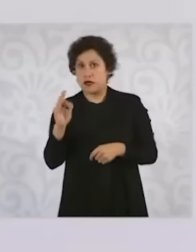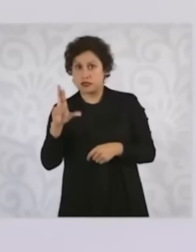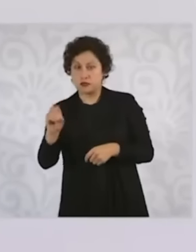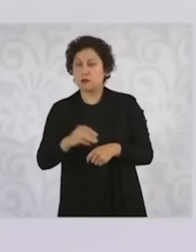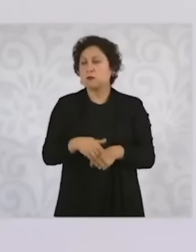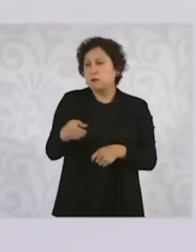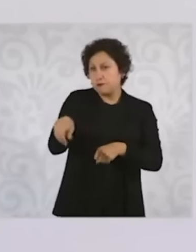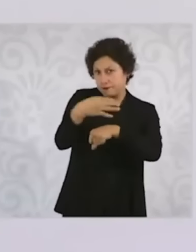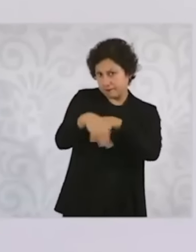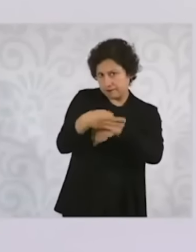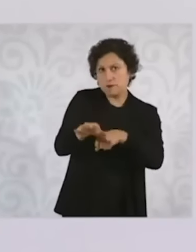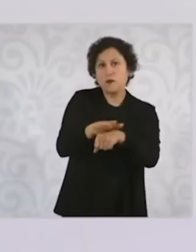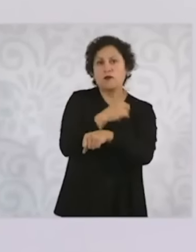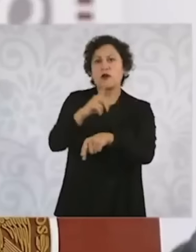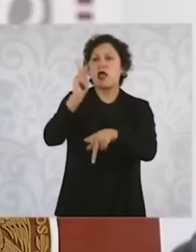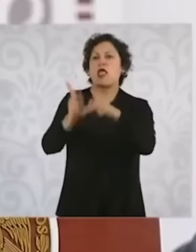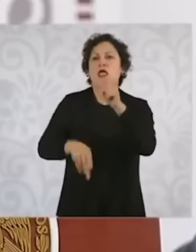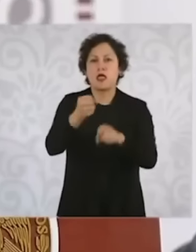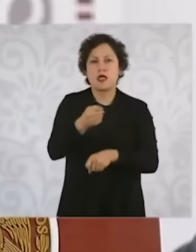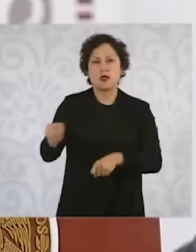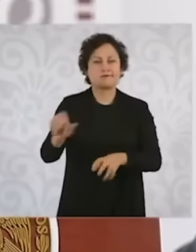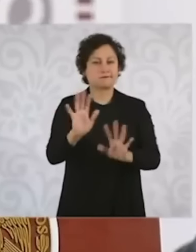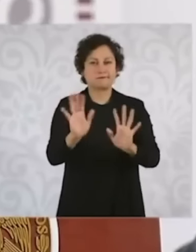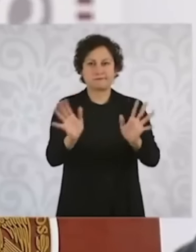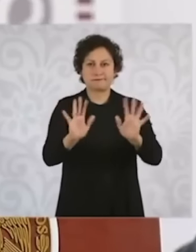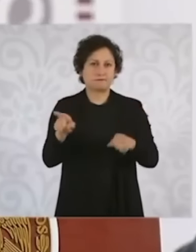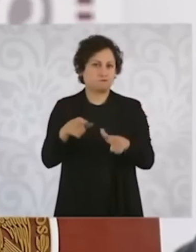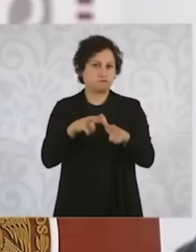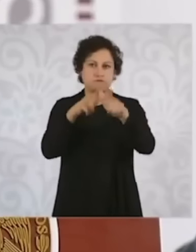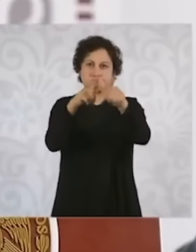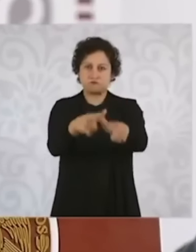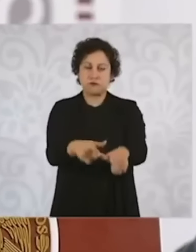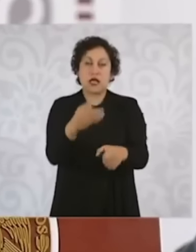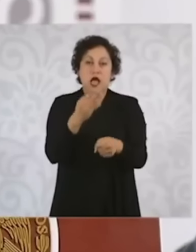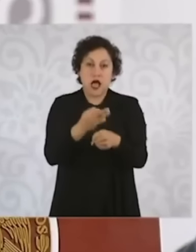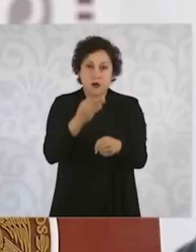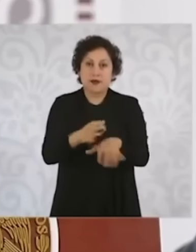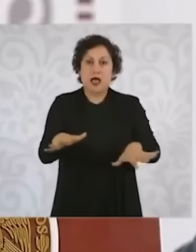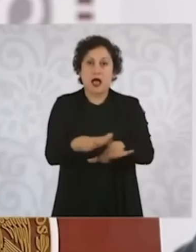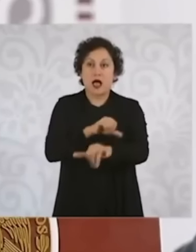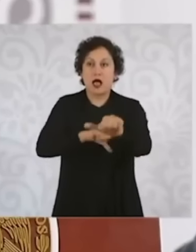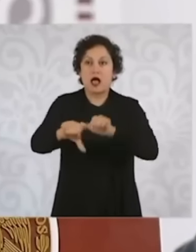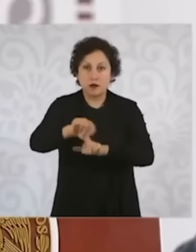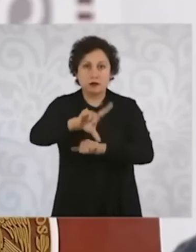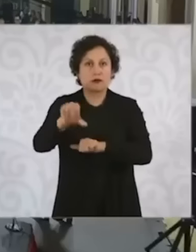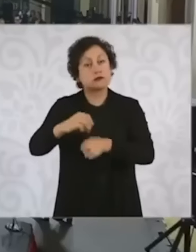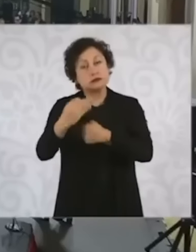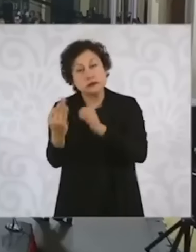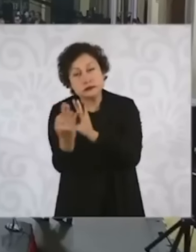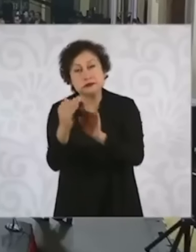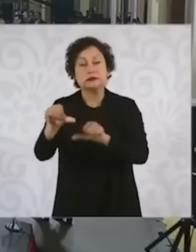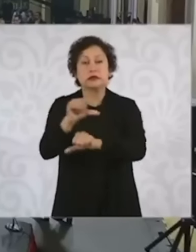romper la estrategia que ya venía eh Y hacer un cambio ahora y después otro cambio Si no vamos a esperar y